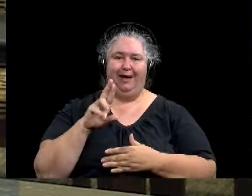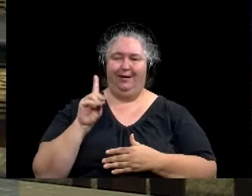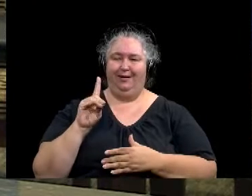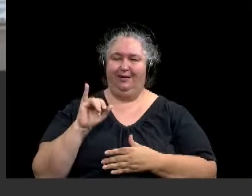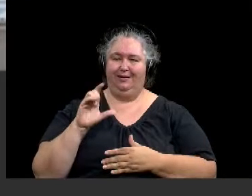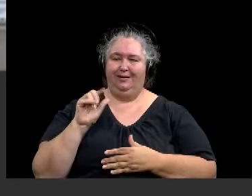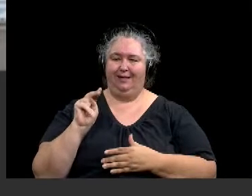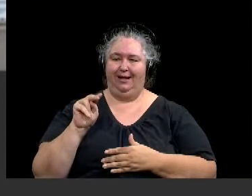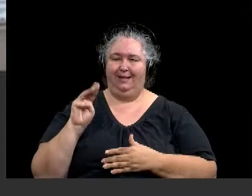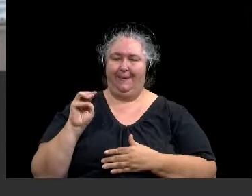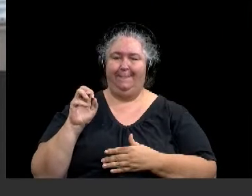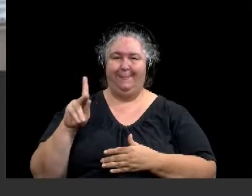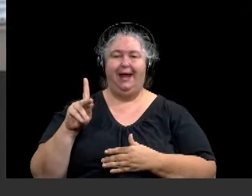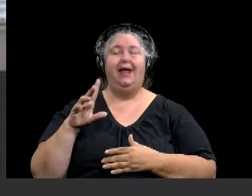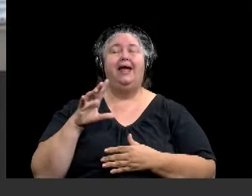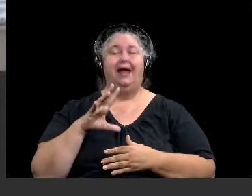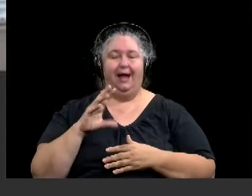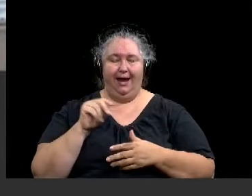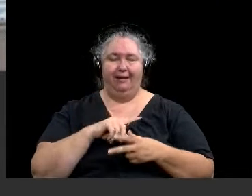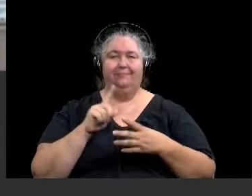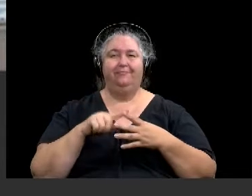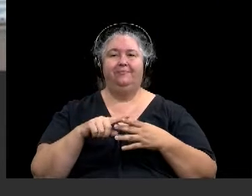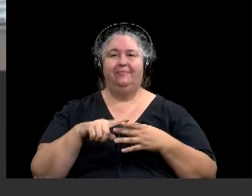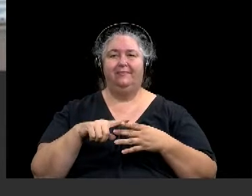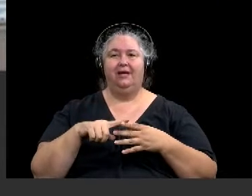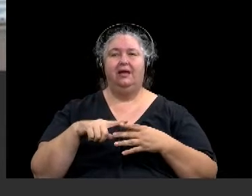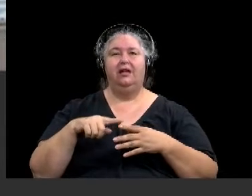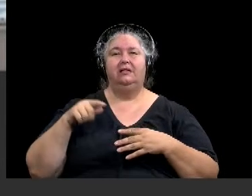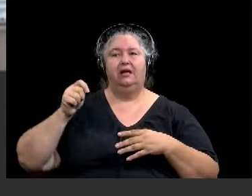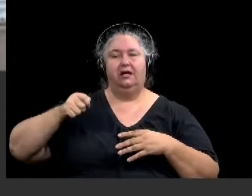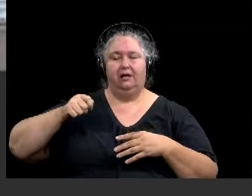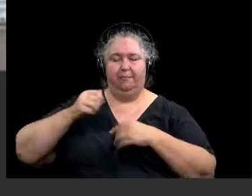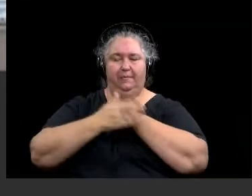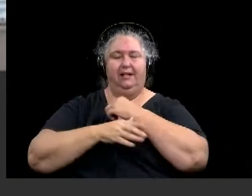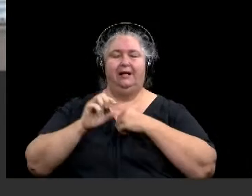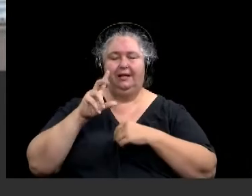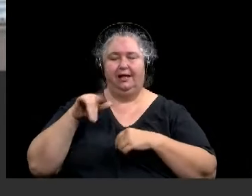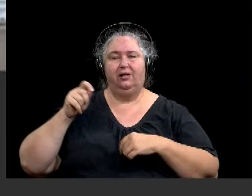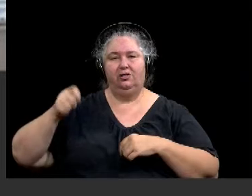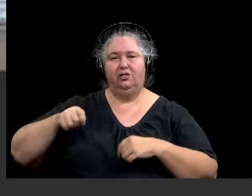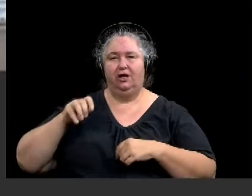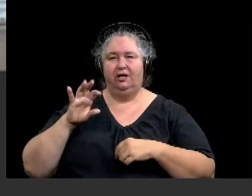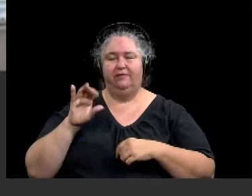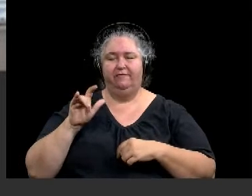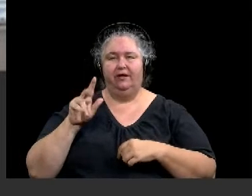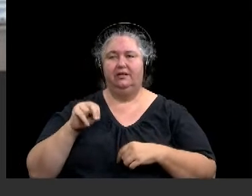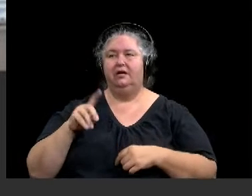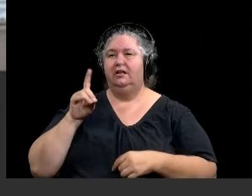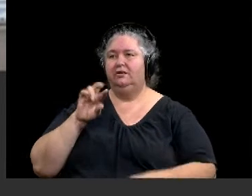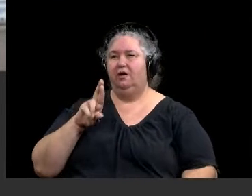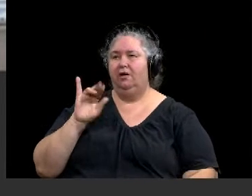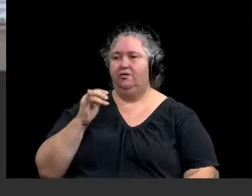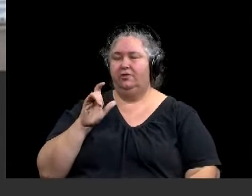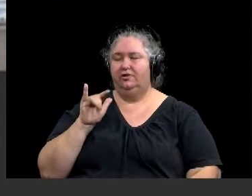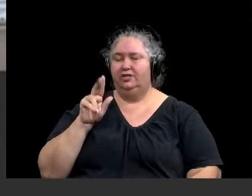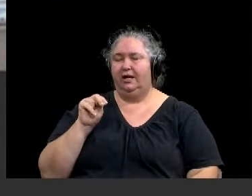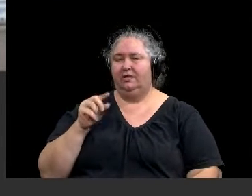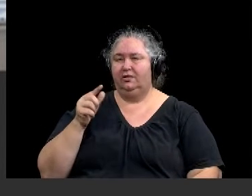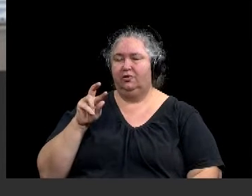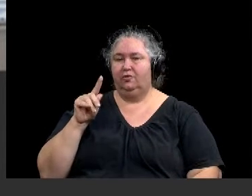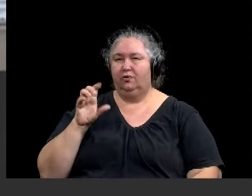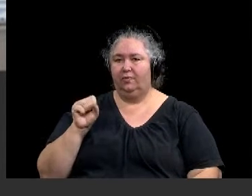nuestro alcalde de vic ya karting nuestro